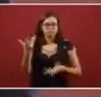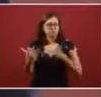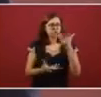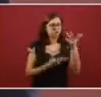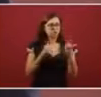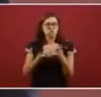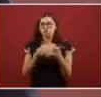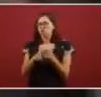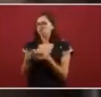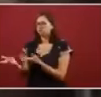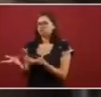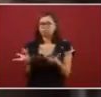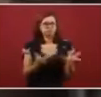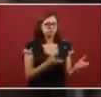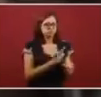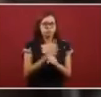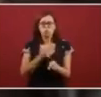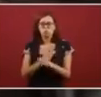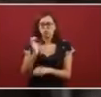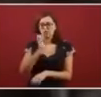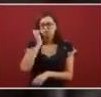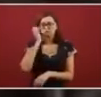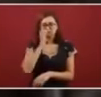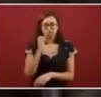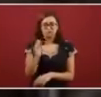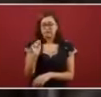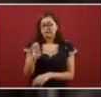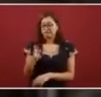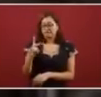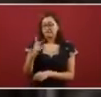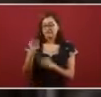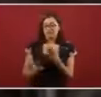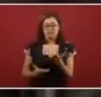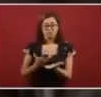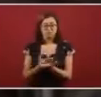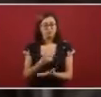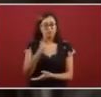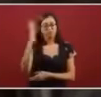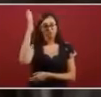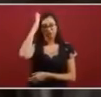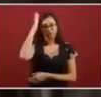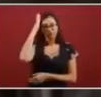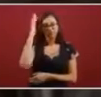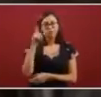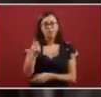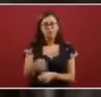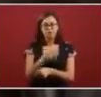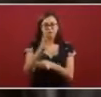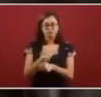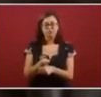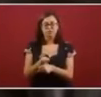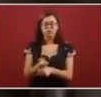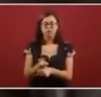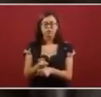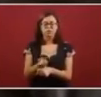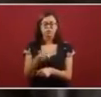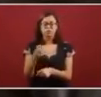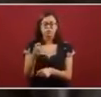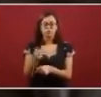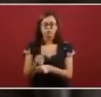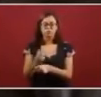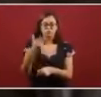La última propuesta de parte de la Secretaría de Educación Pública, del titular de la subsecretaría Concheiro, fue que los